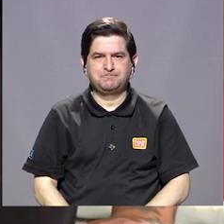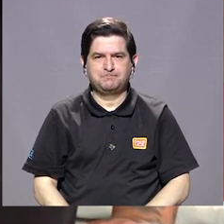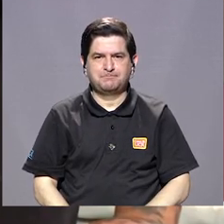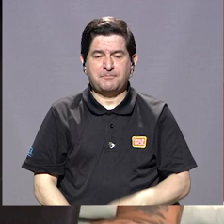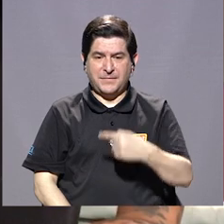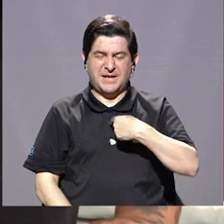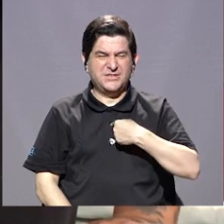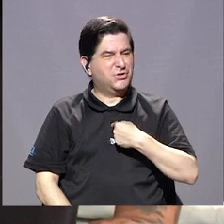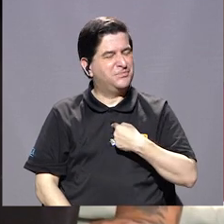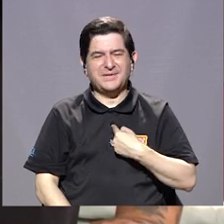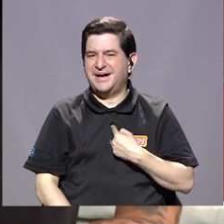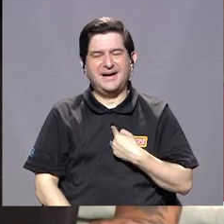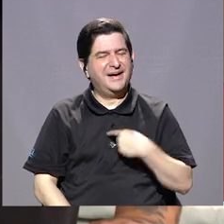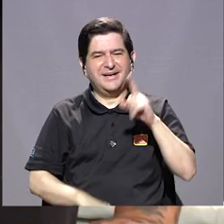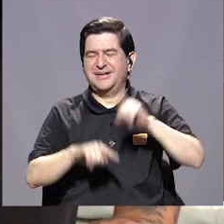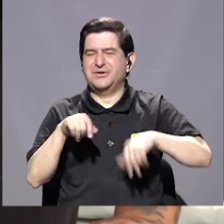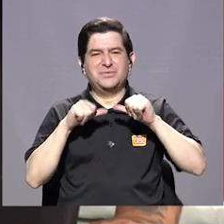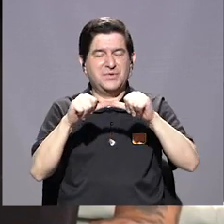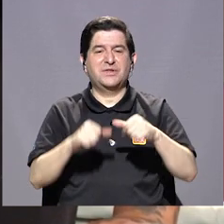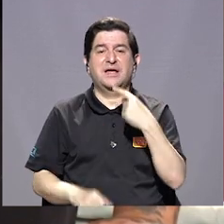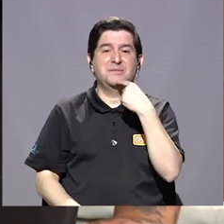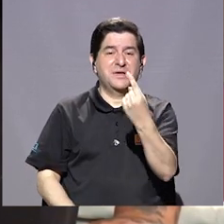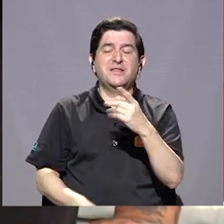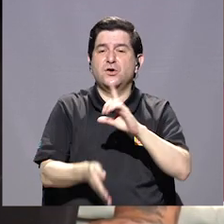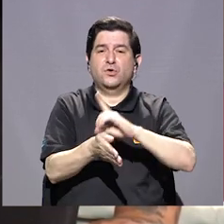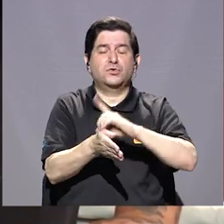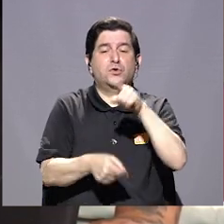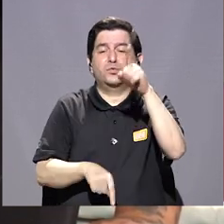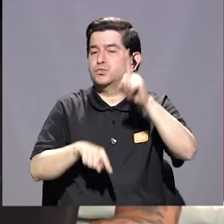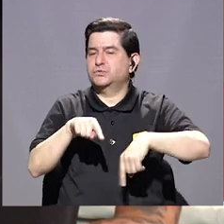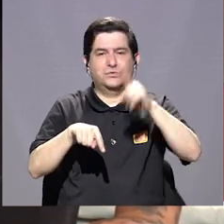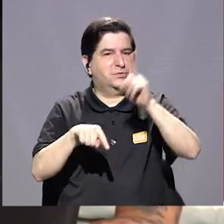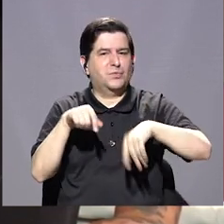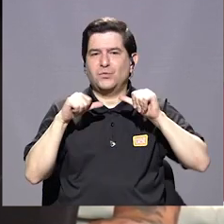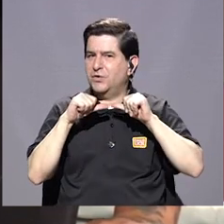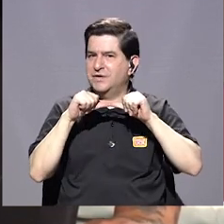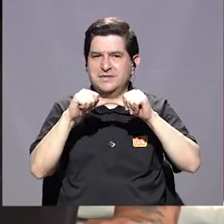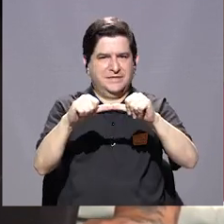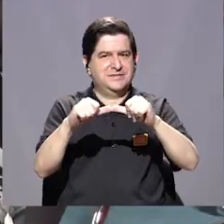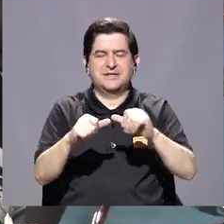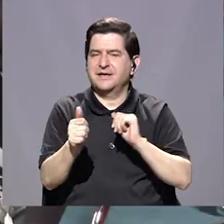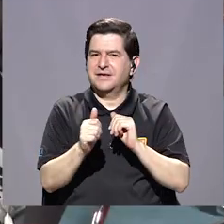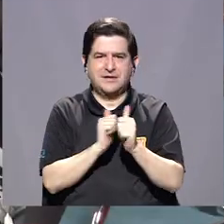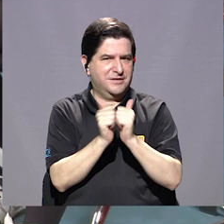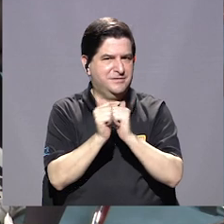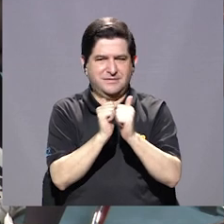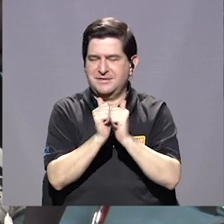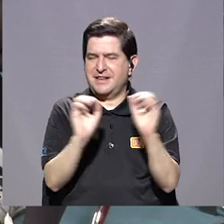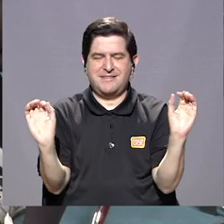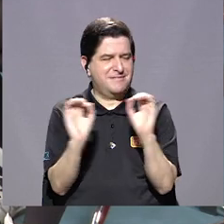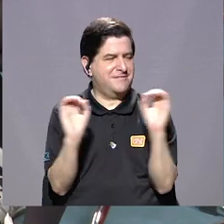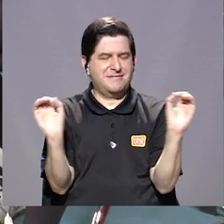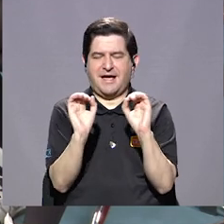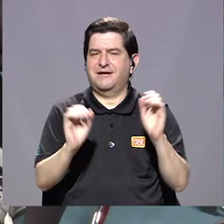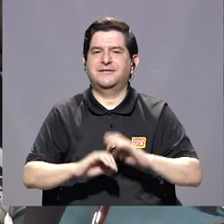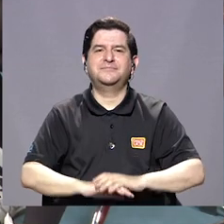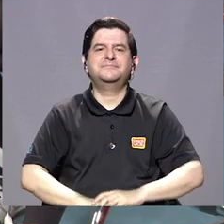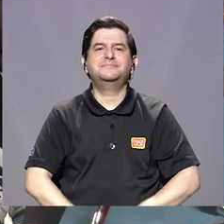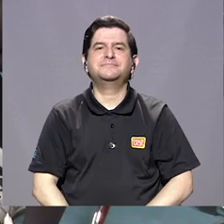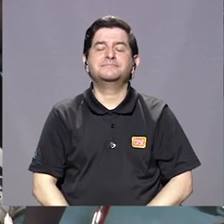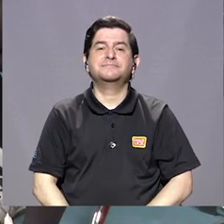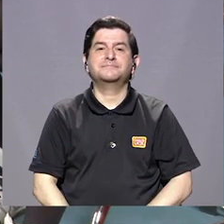me tuve que retirar. El doctor me dijo, Hanna, usted no puede volver a hacer este deporte ni ningún deporte más. Así